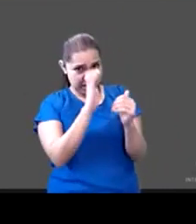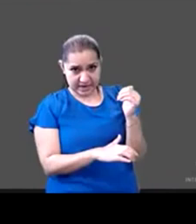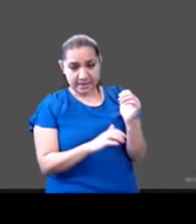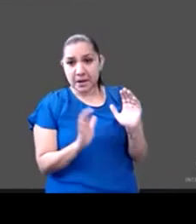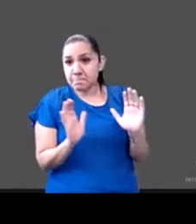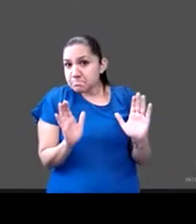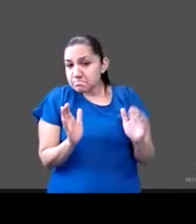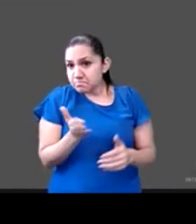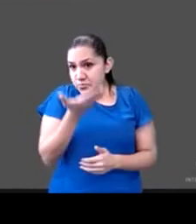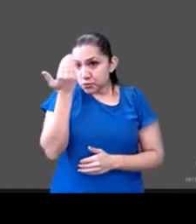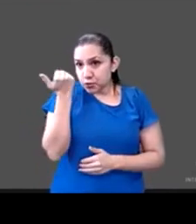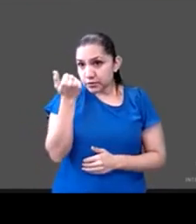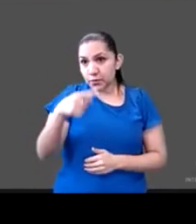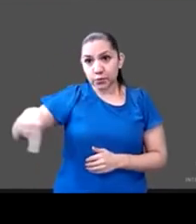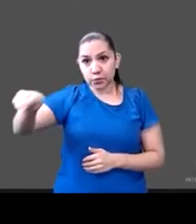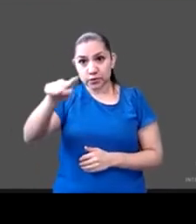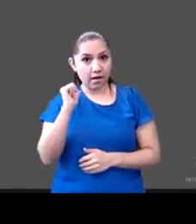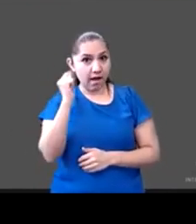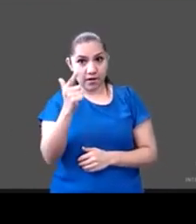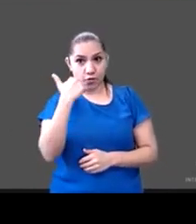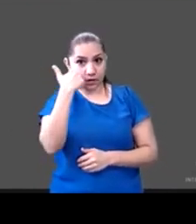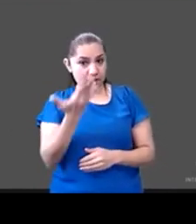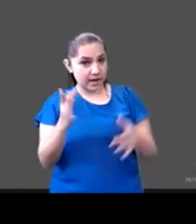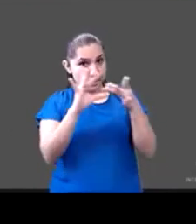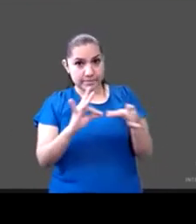alguna palabra final a Aranzazú, Luis, Karen.